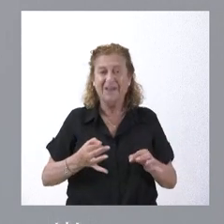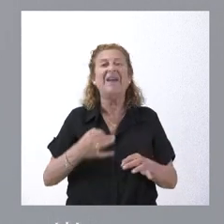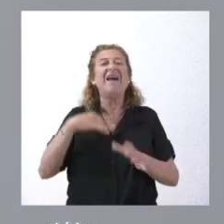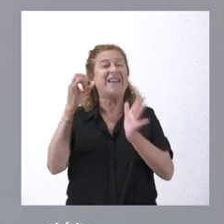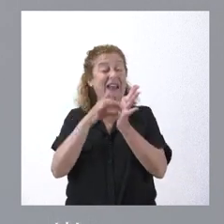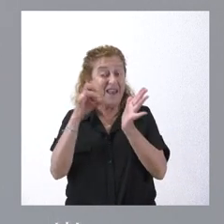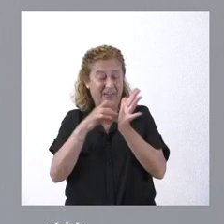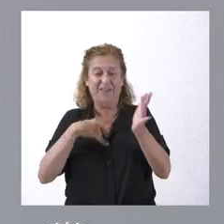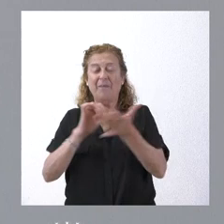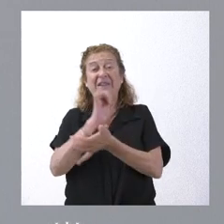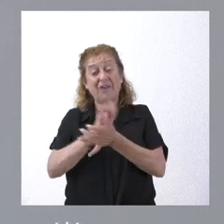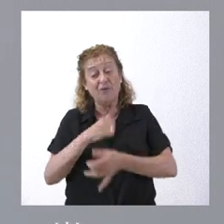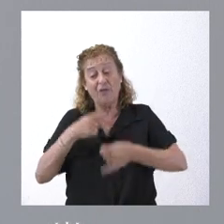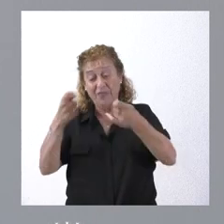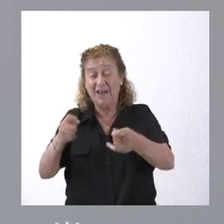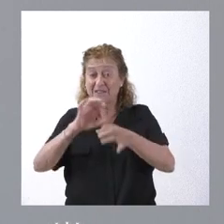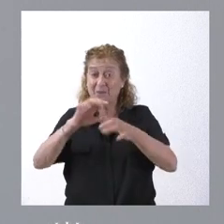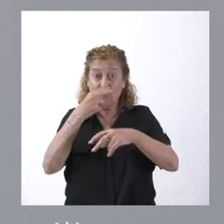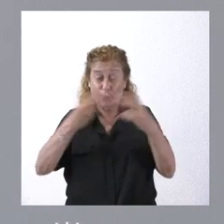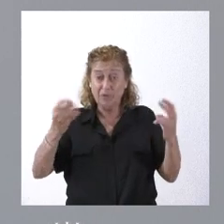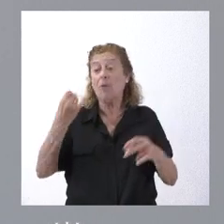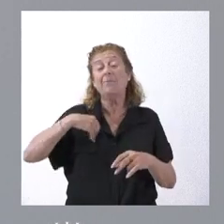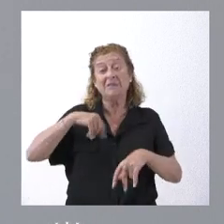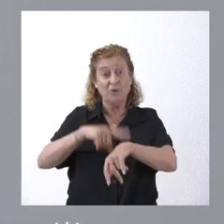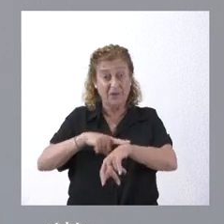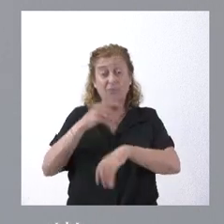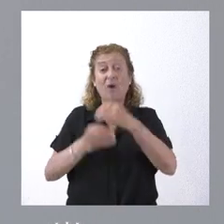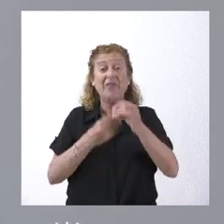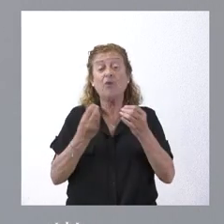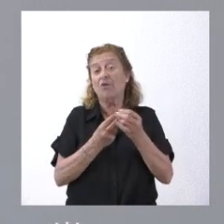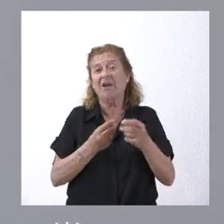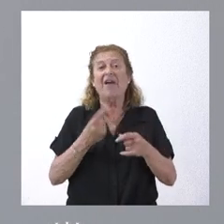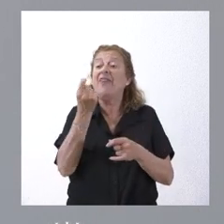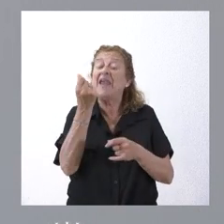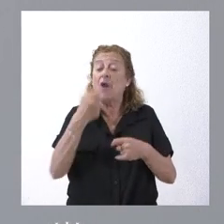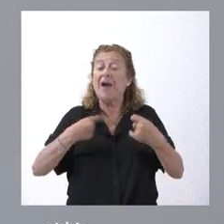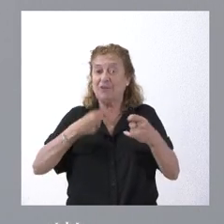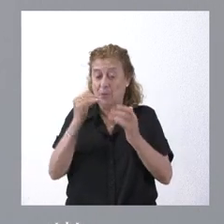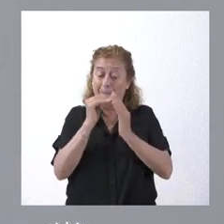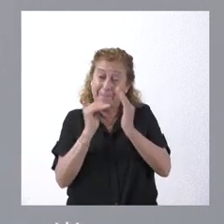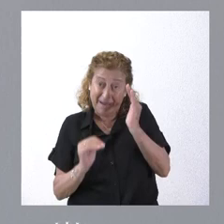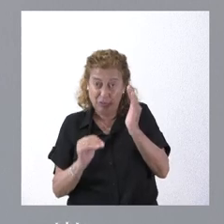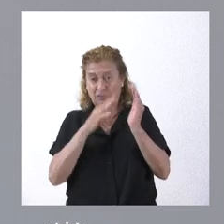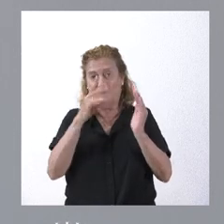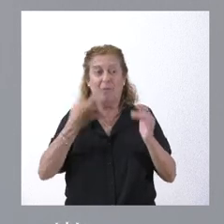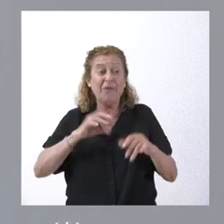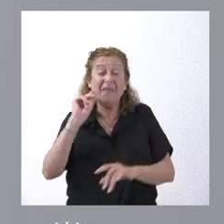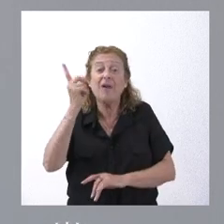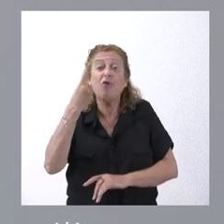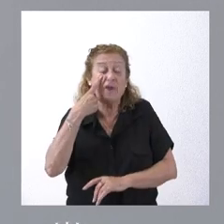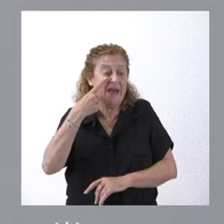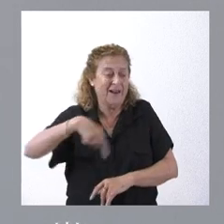calidad la prestación del servicio público y, a la vez, hacerlo con un coste algo menor, porque se pudiera encontrar en el